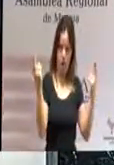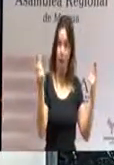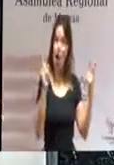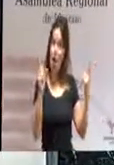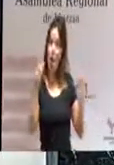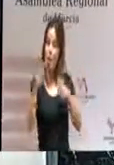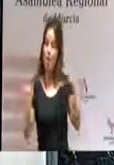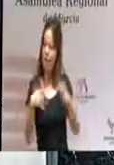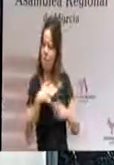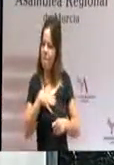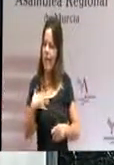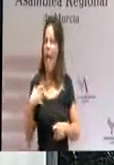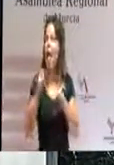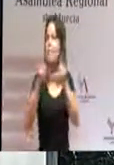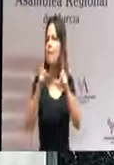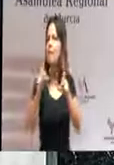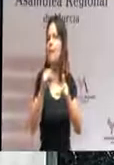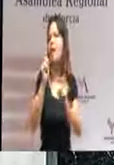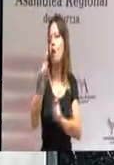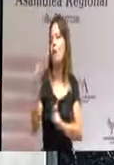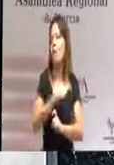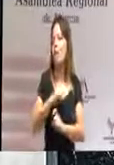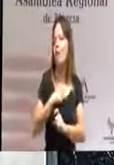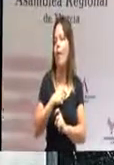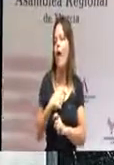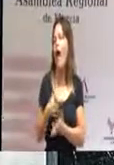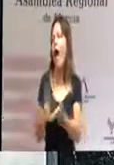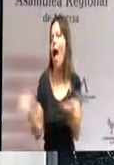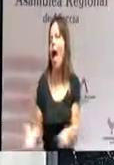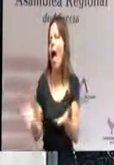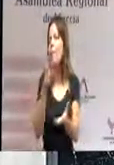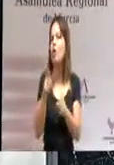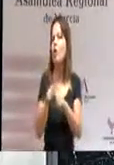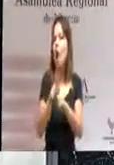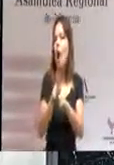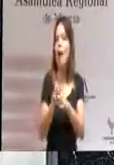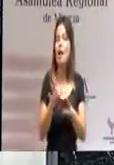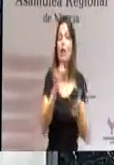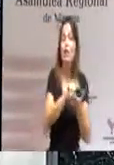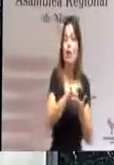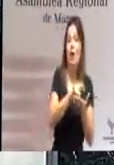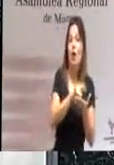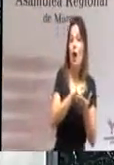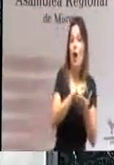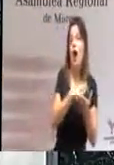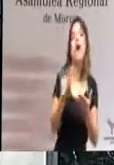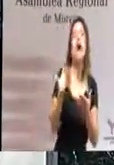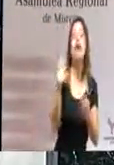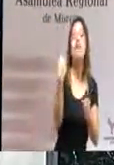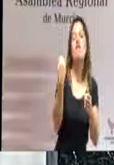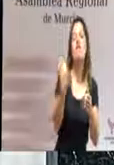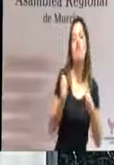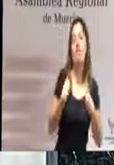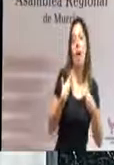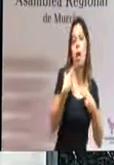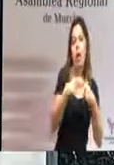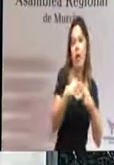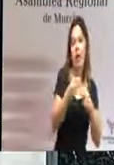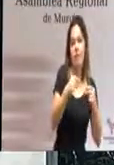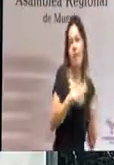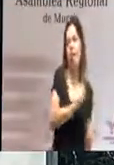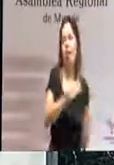buscan beneficiar empresas educativas privadas para tener una puerta giratoria después de finalizar su vida política.